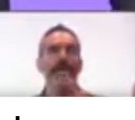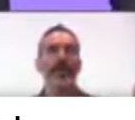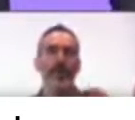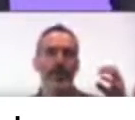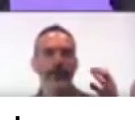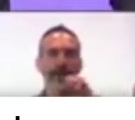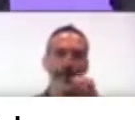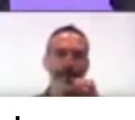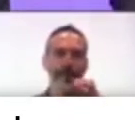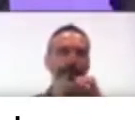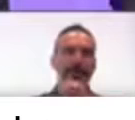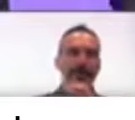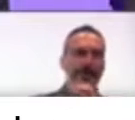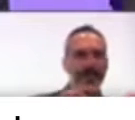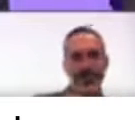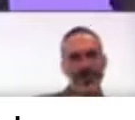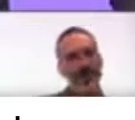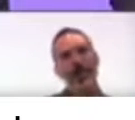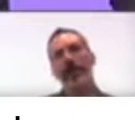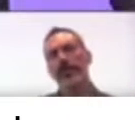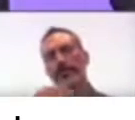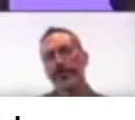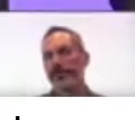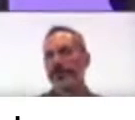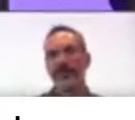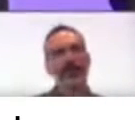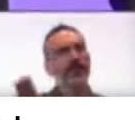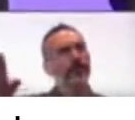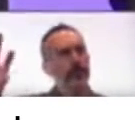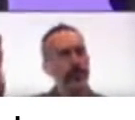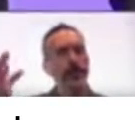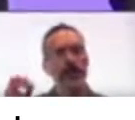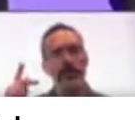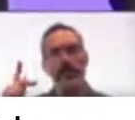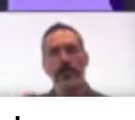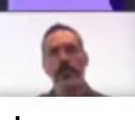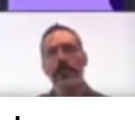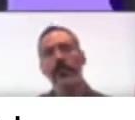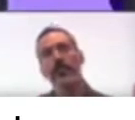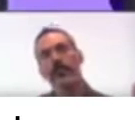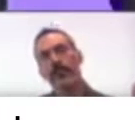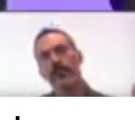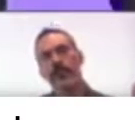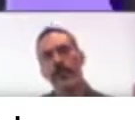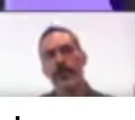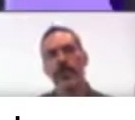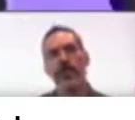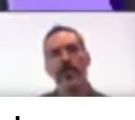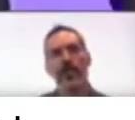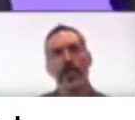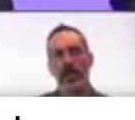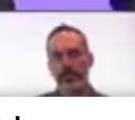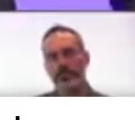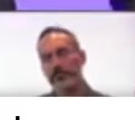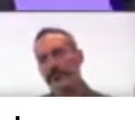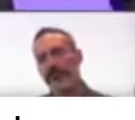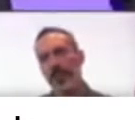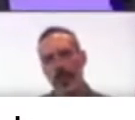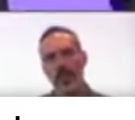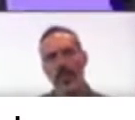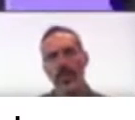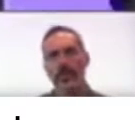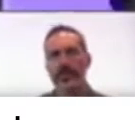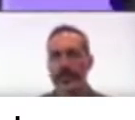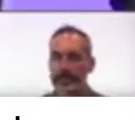lobo, mejorando la iluminación en escuelas, barrios, colonias, unidades habitacionales y juntas auxiliares. Y